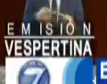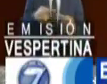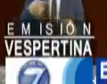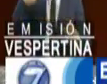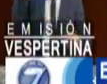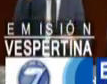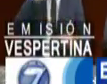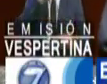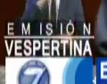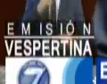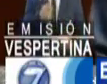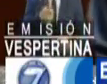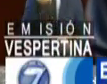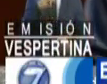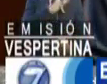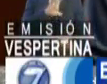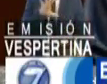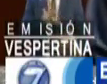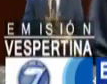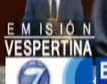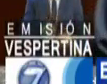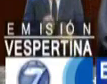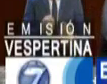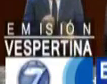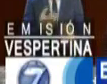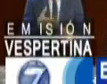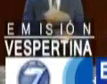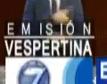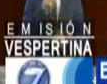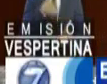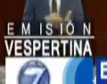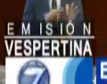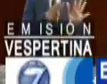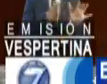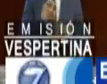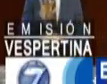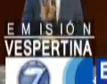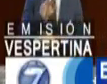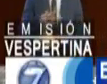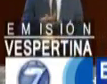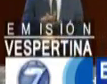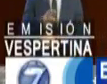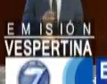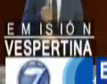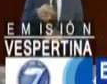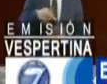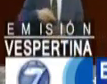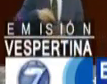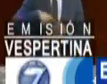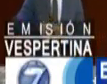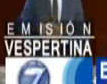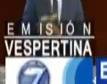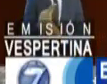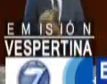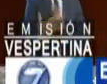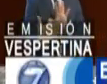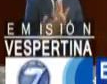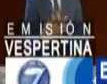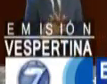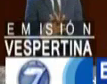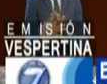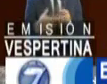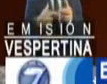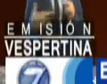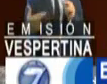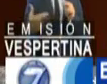En 1848 establecimos relaciones diplomáticas y hoy, 172 años